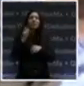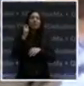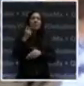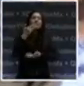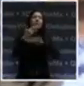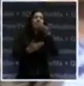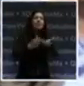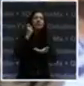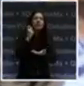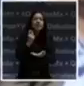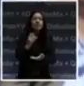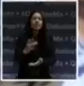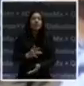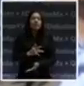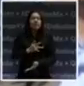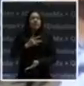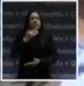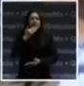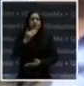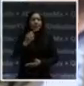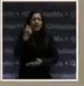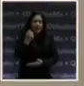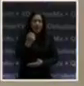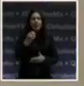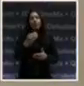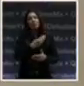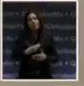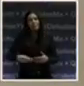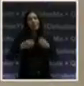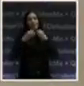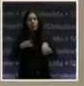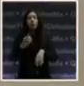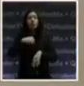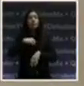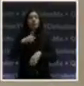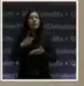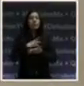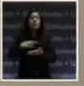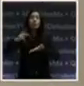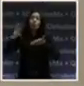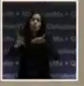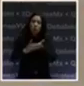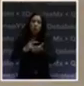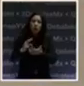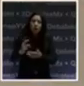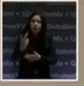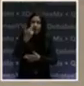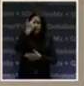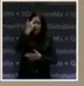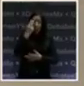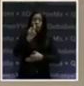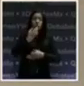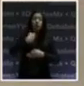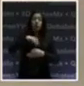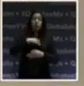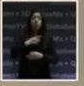pasión y eso se ha perdido en el municipio. Tenemos que recuperarlo porque hay un propósito: ver a la gente, trabajar para ella